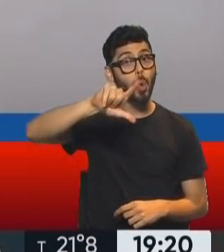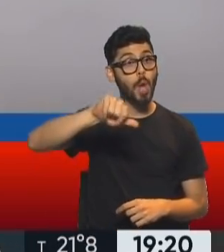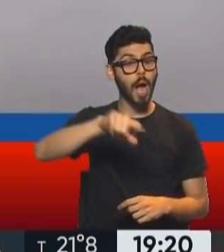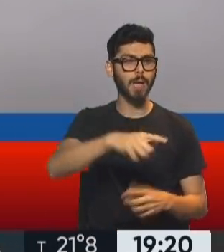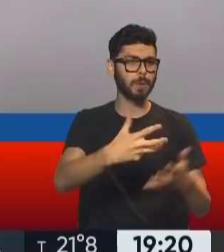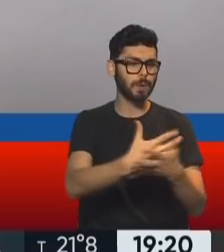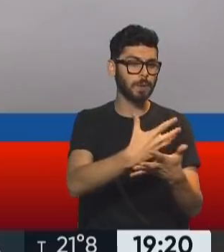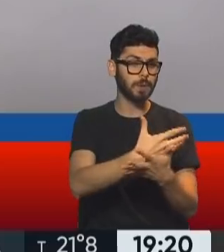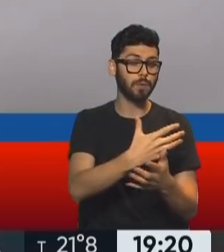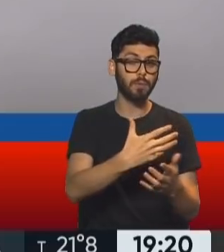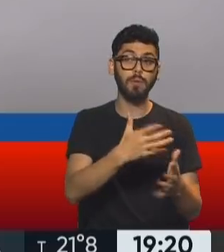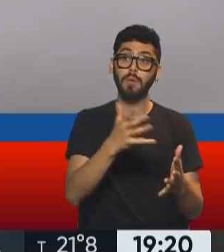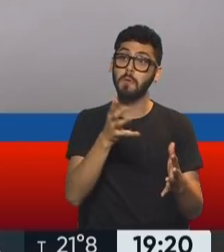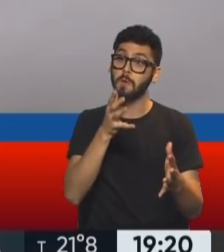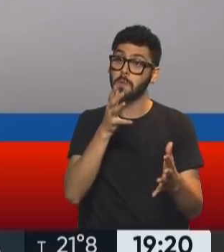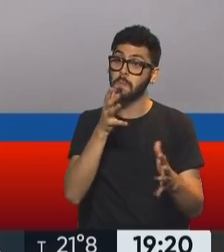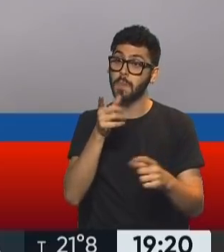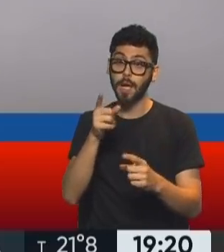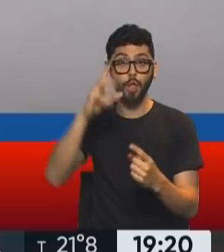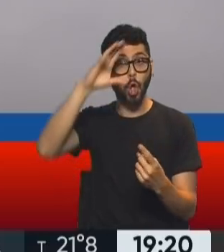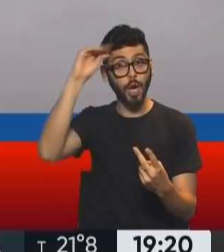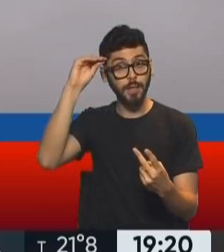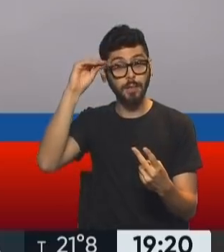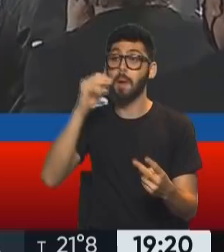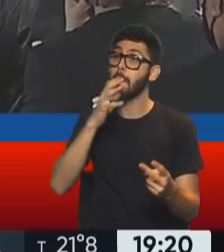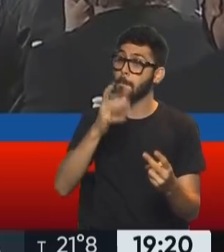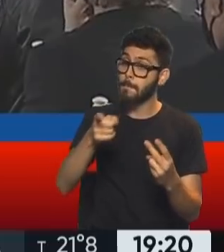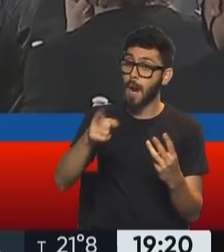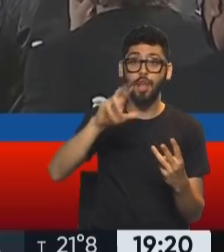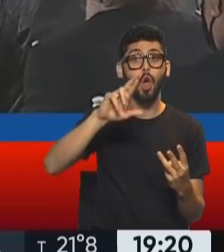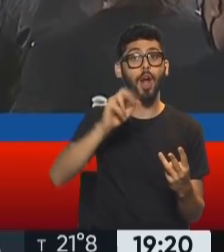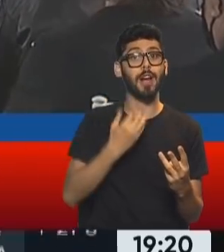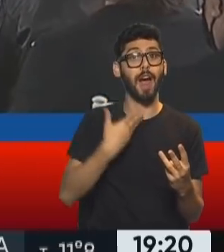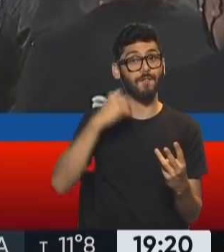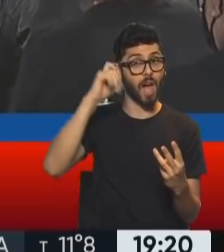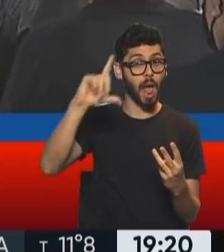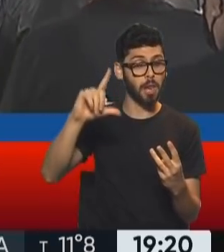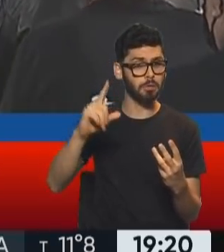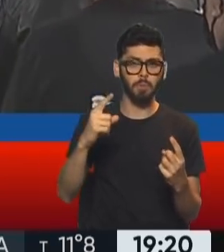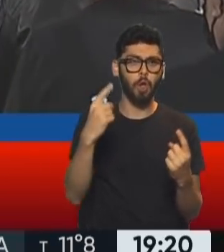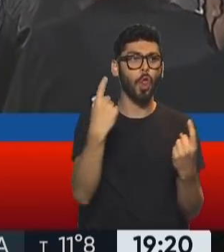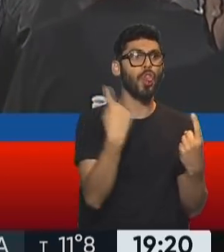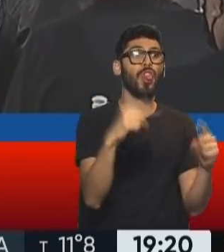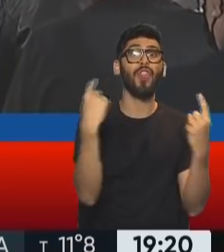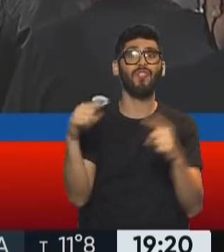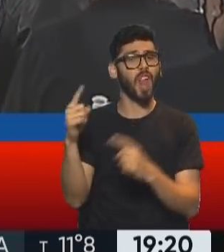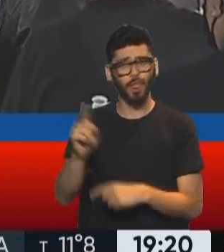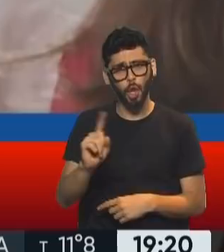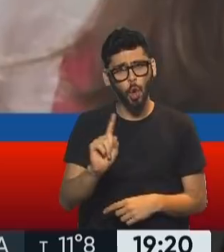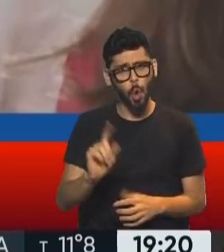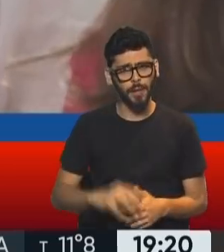lo que padeció Cristina y a lo que padece Rafael. No es muy distinto. No es muy distinto.